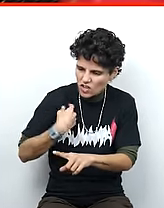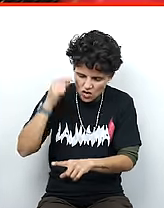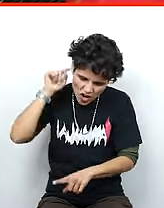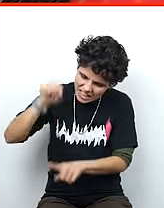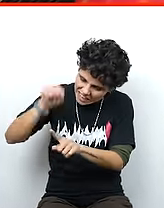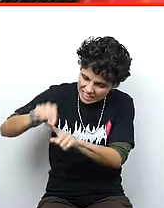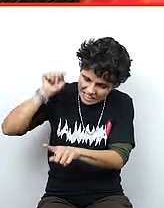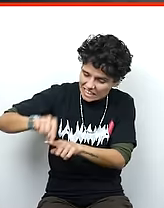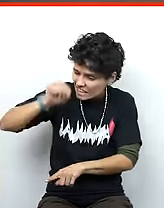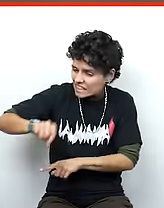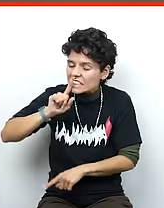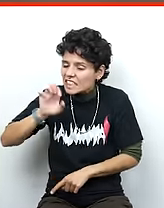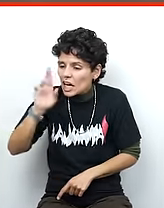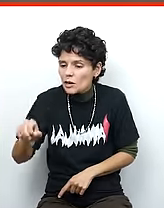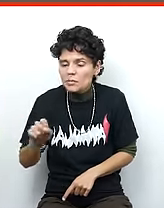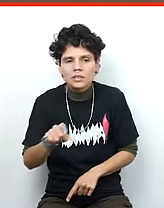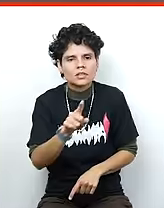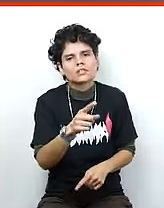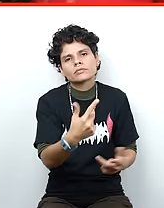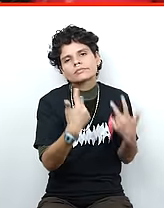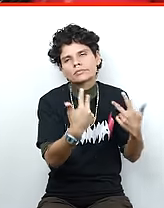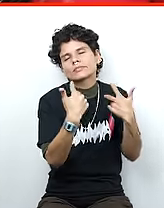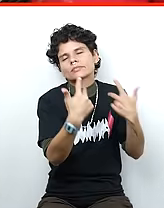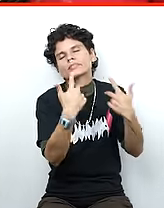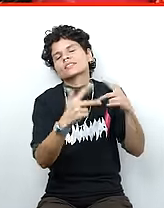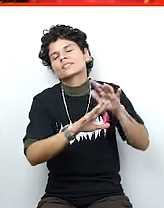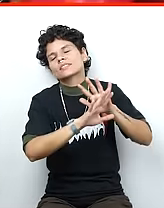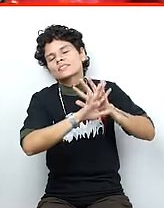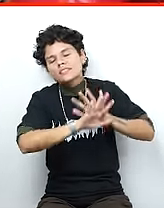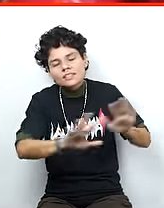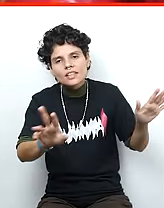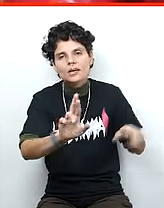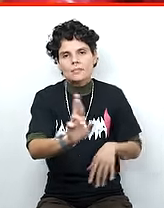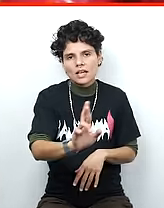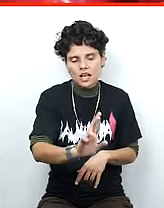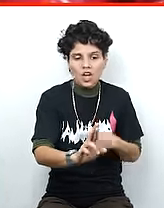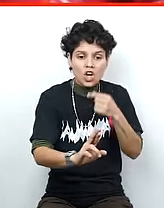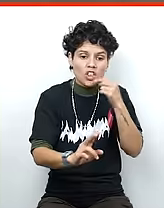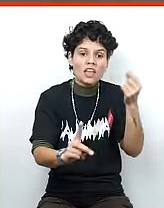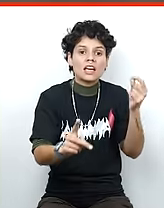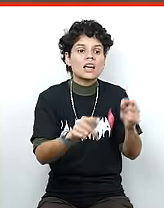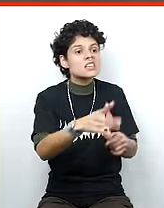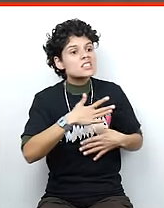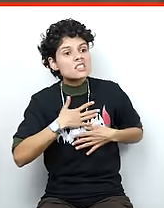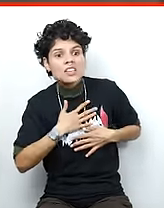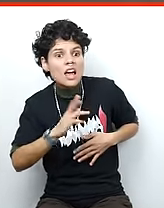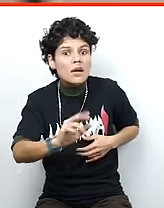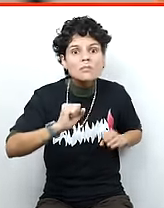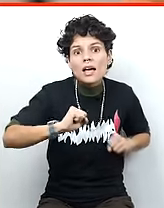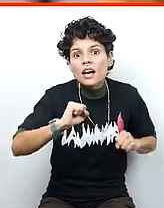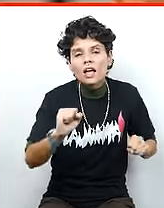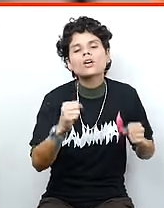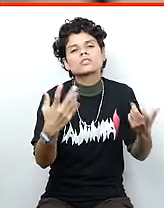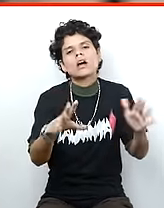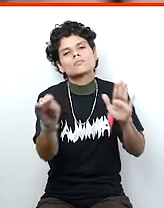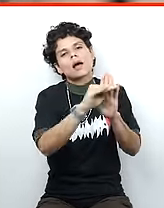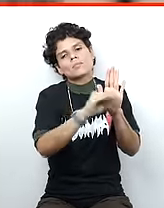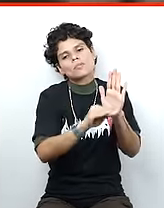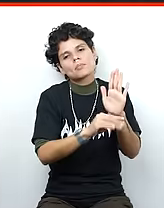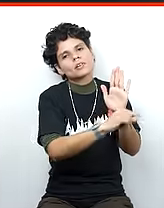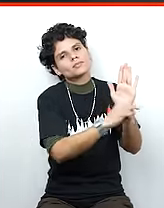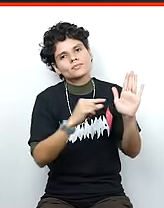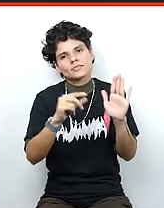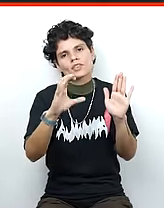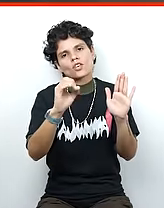nuevo, no importa, hermano, y va a seguir. Hasta que me rendí y hice reggaetón. Y saqué el EP, Querían Perreo, y dentro de ese EP estaba Cochina. Y ya ahí para adelante ya